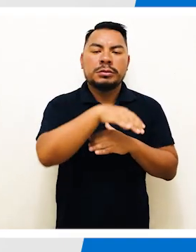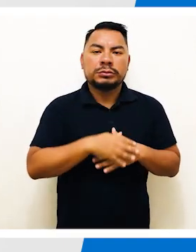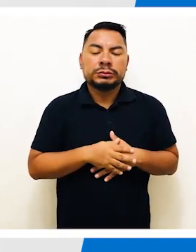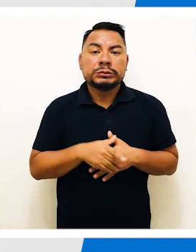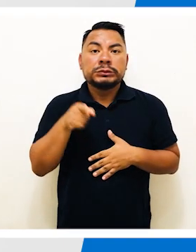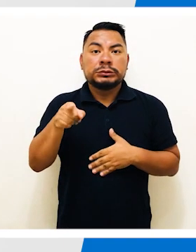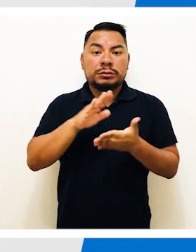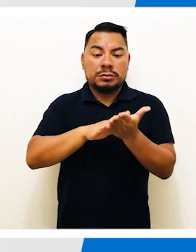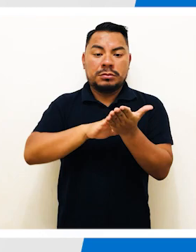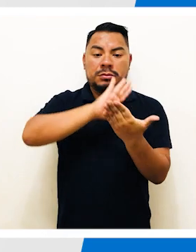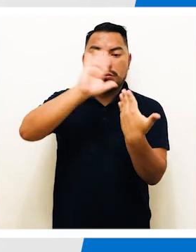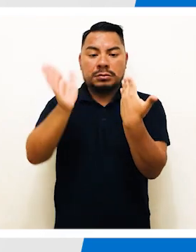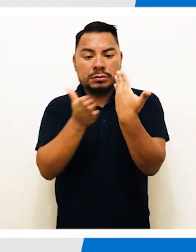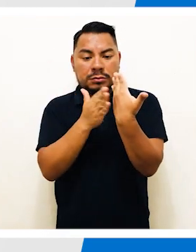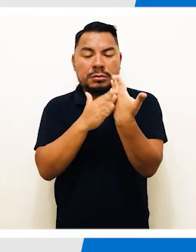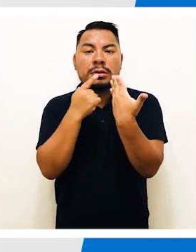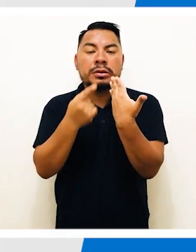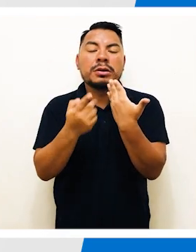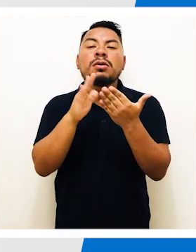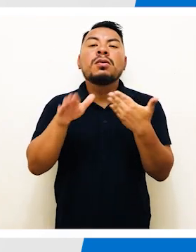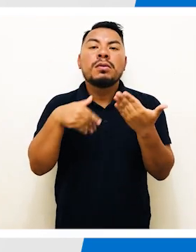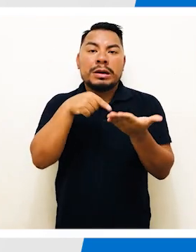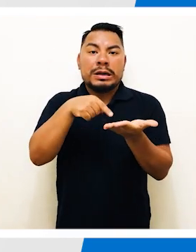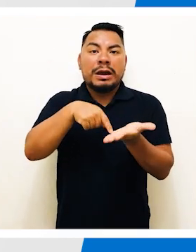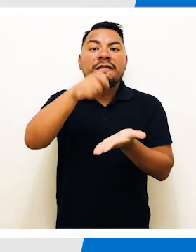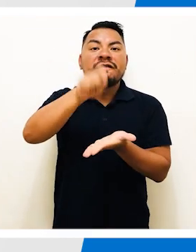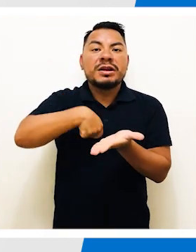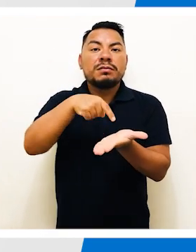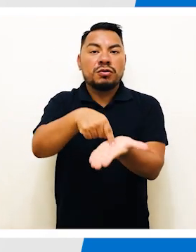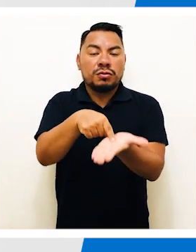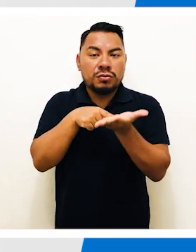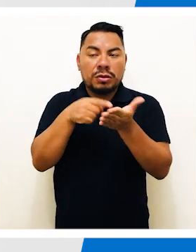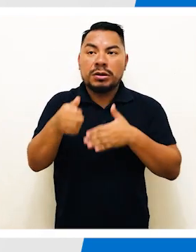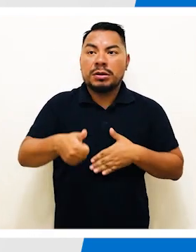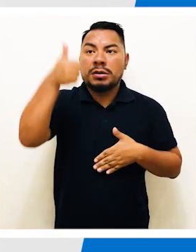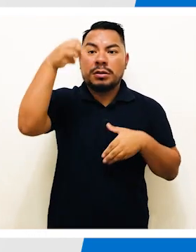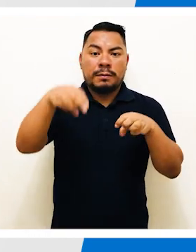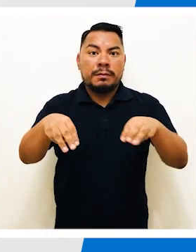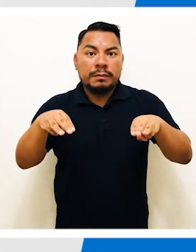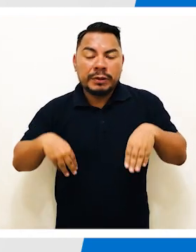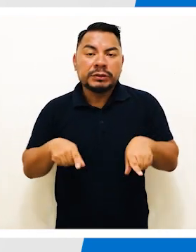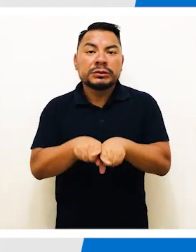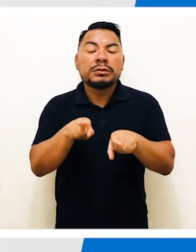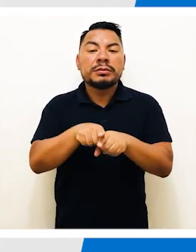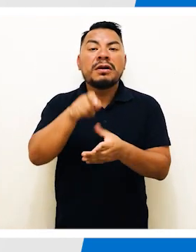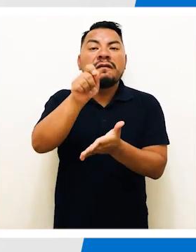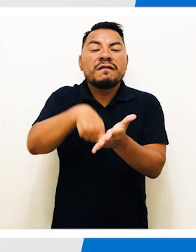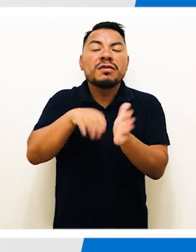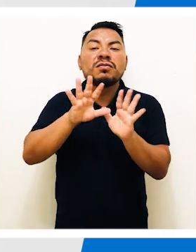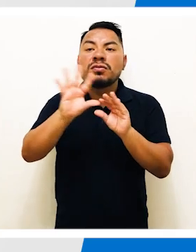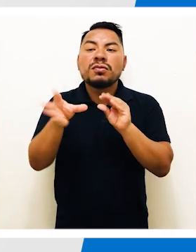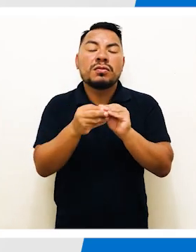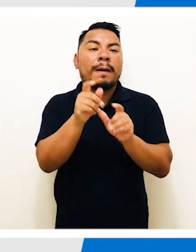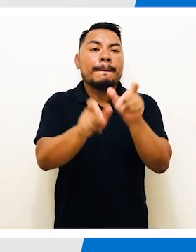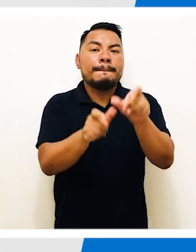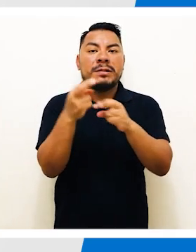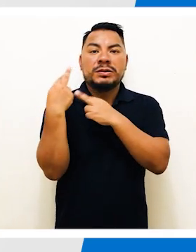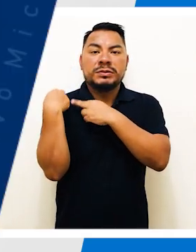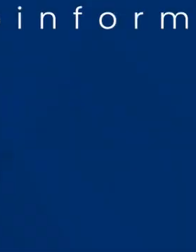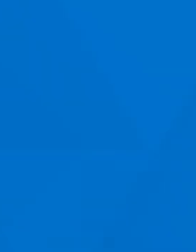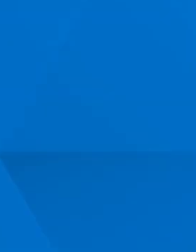En el reverso de la cédula estarán los espacios para la firma obligatoria del presidente de mesa y la firma opcional de los